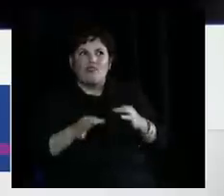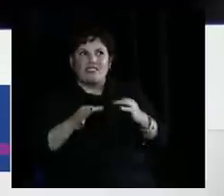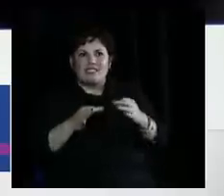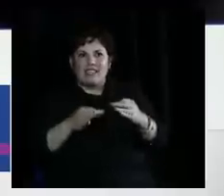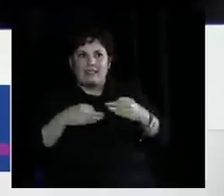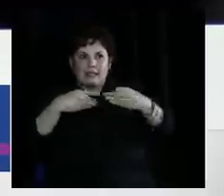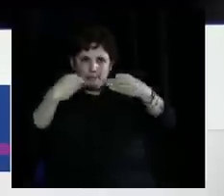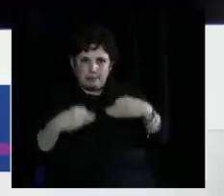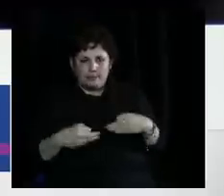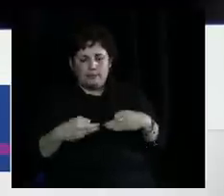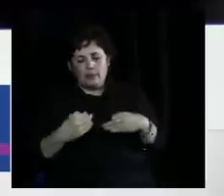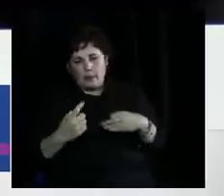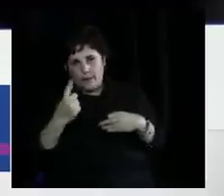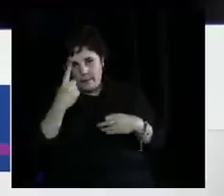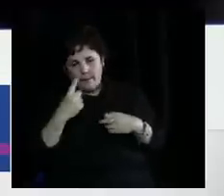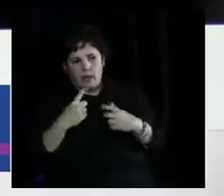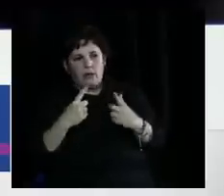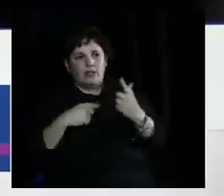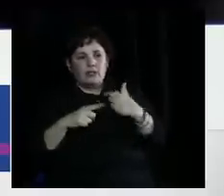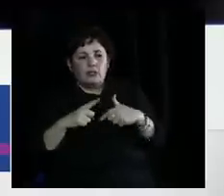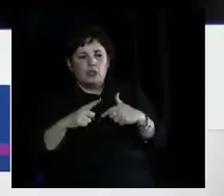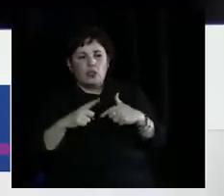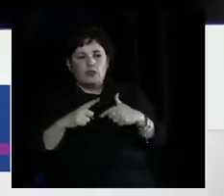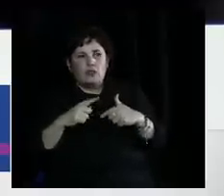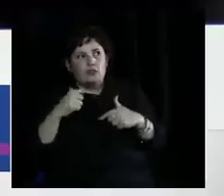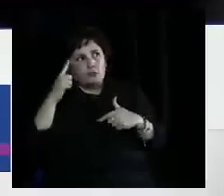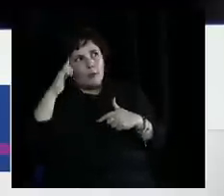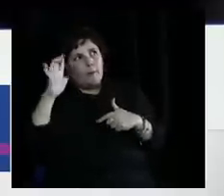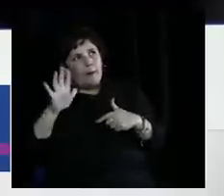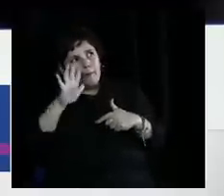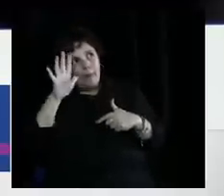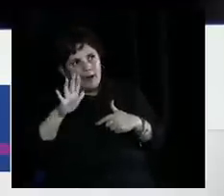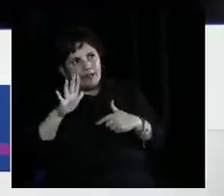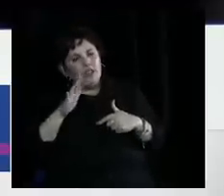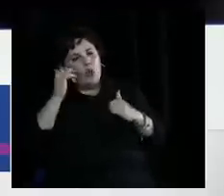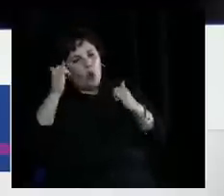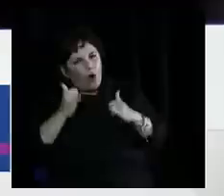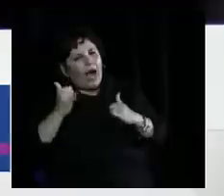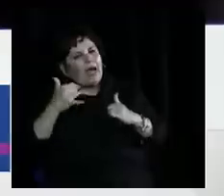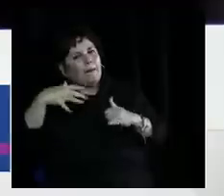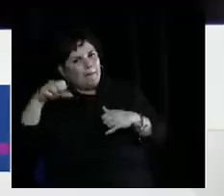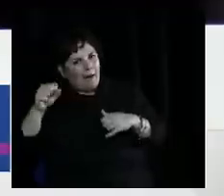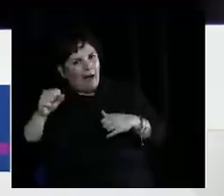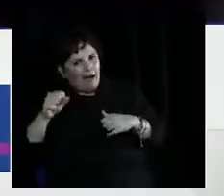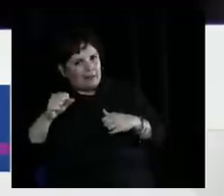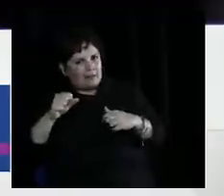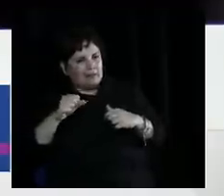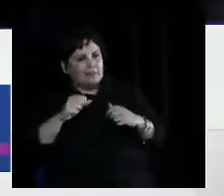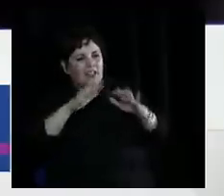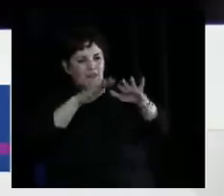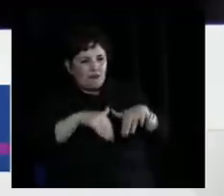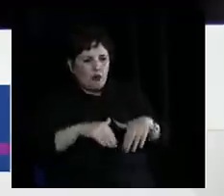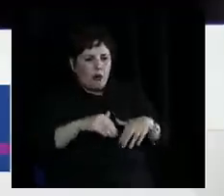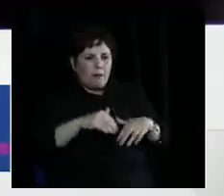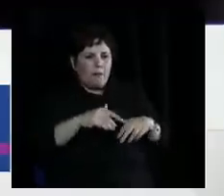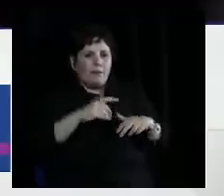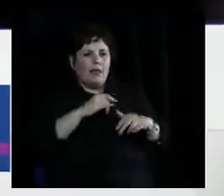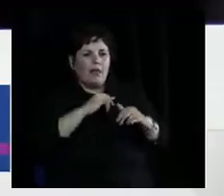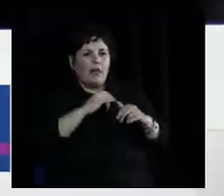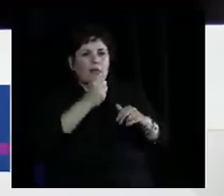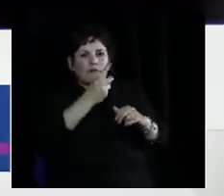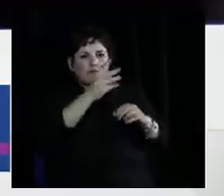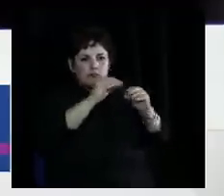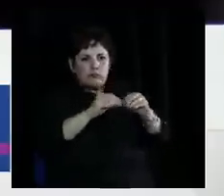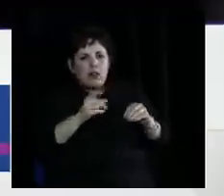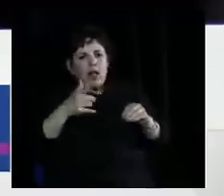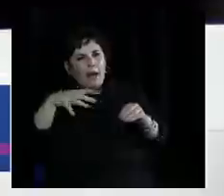certeza. Eso en primer lugar, o sea que yo te diría que sí, que efectivamente hay más casos que los que están en el informe. Eso pasaba en los